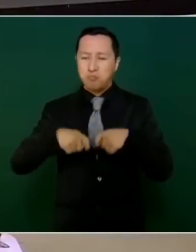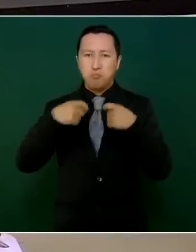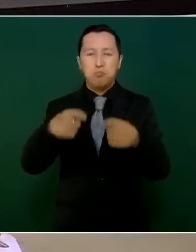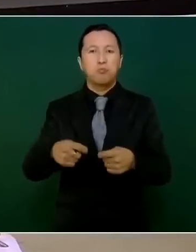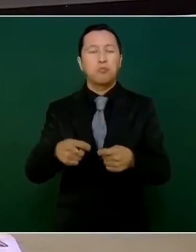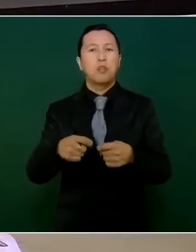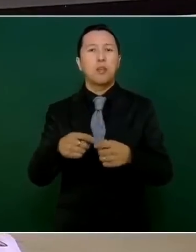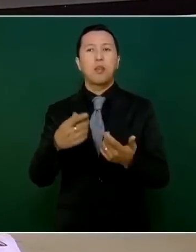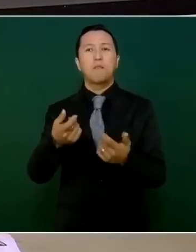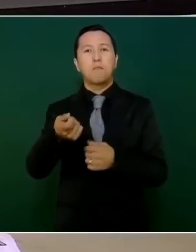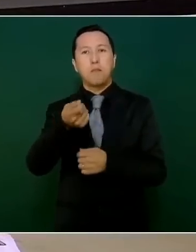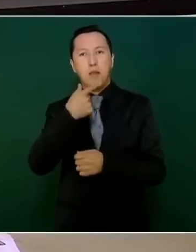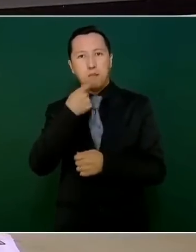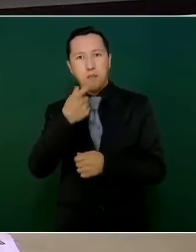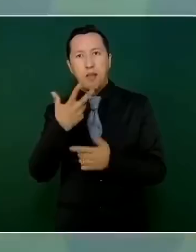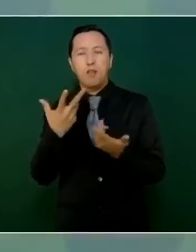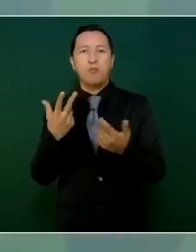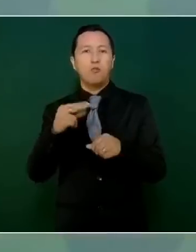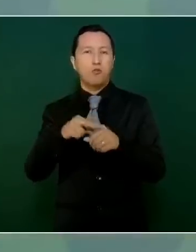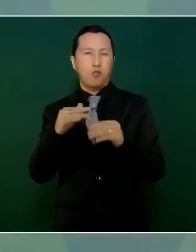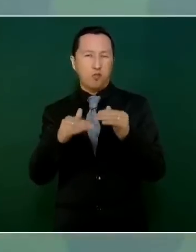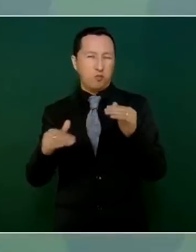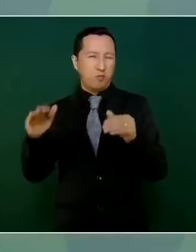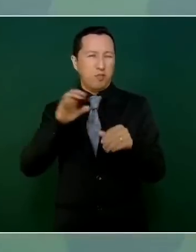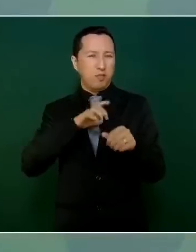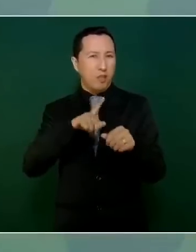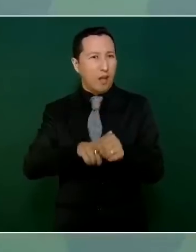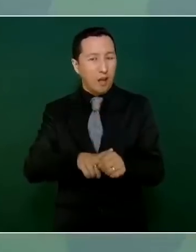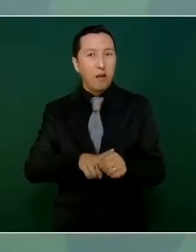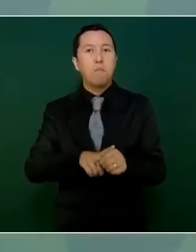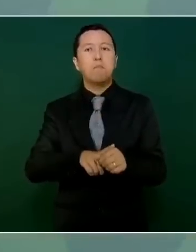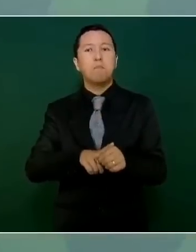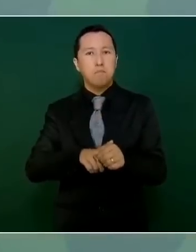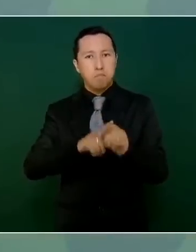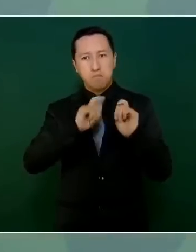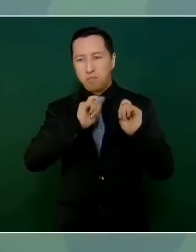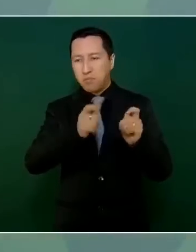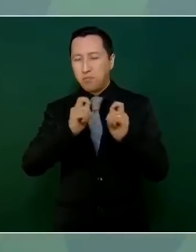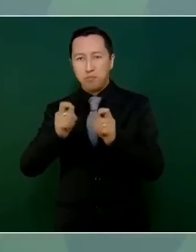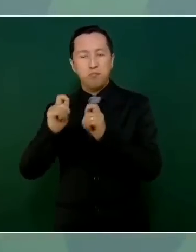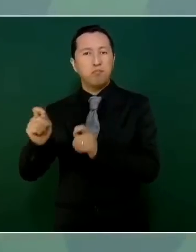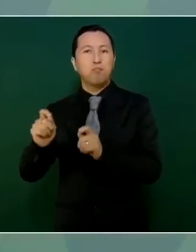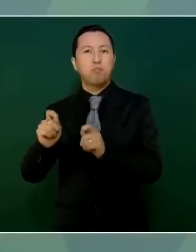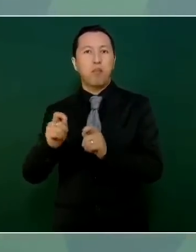los medicamentos, y de manera gratuita,